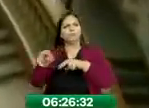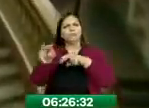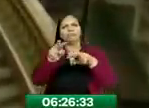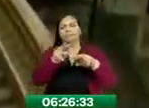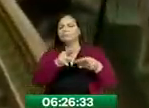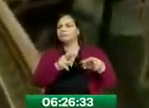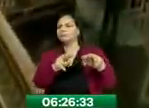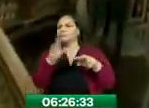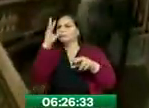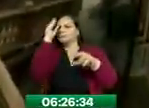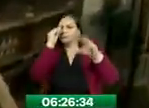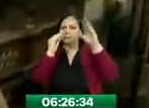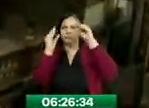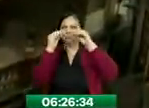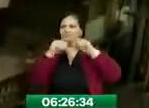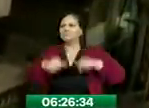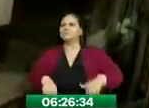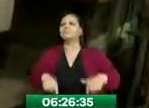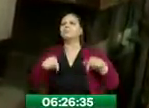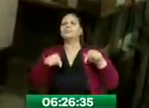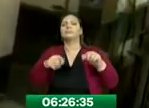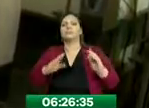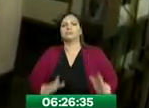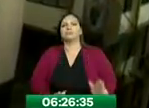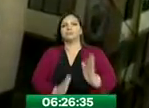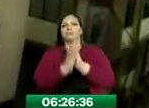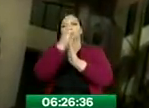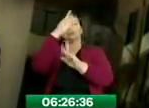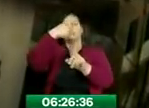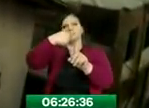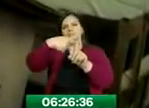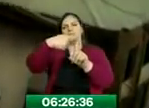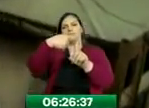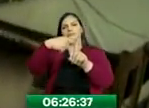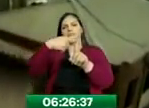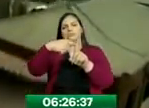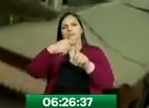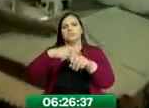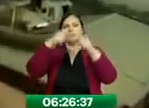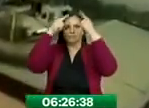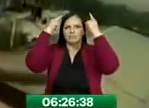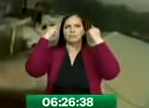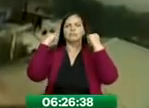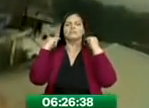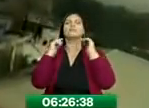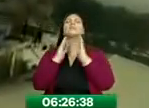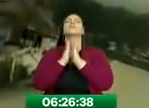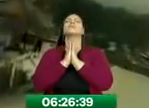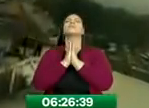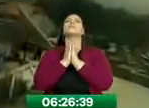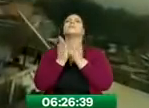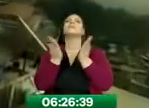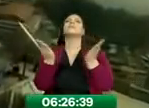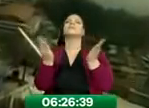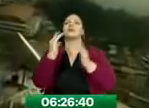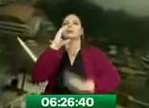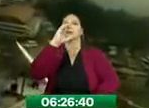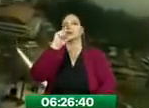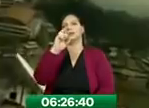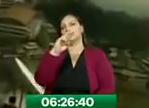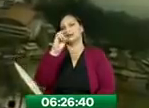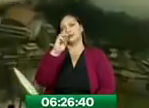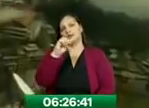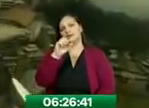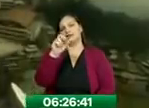Como principales atracciones está su llamativa iglesia matriz del Santuario de la Virgen del Carmen, ubicada en la Plaza de la